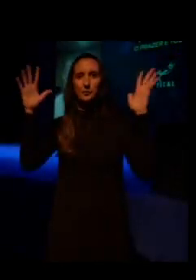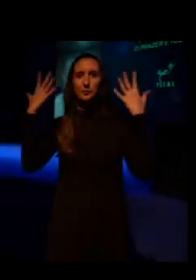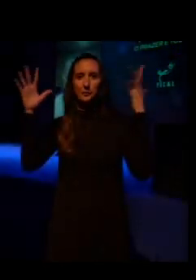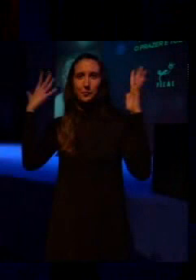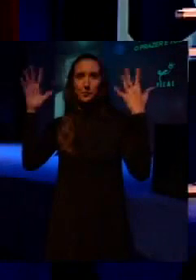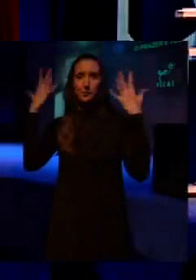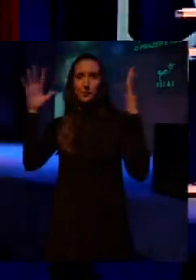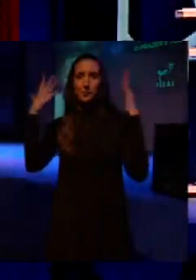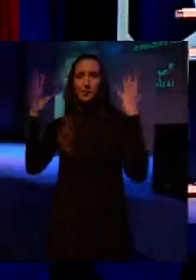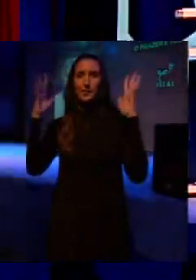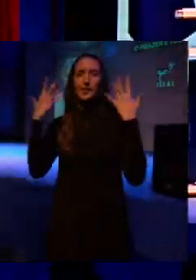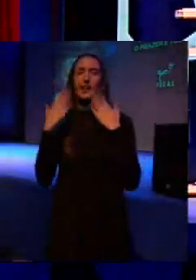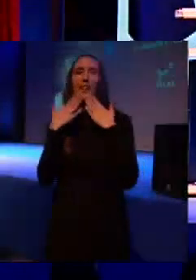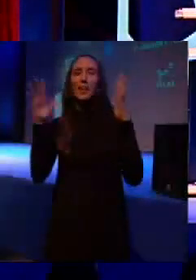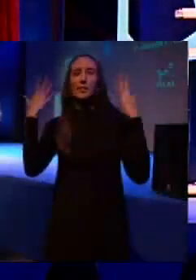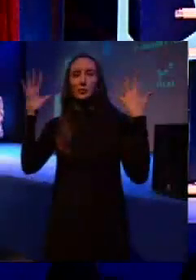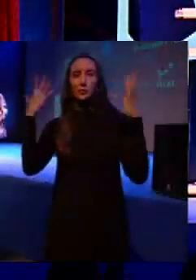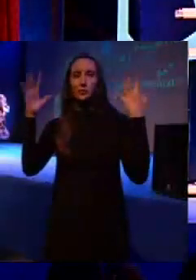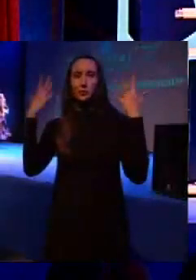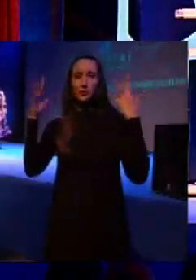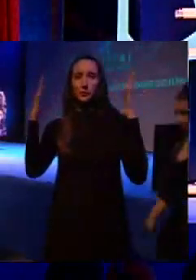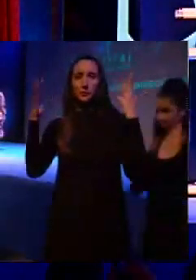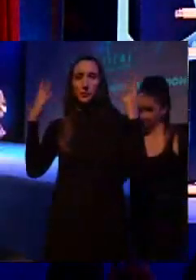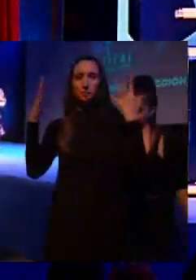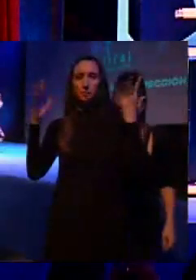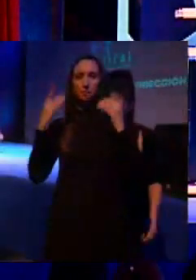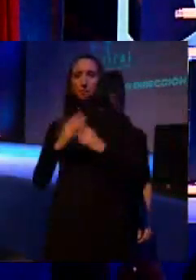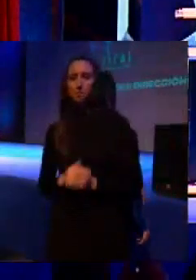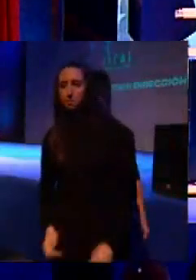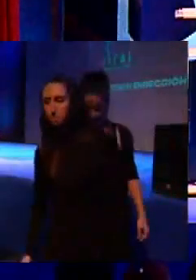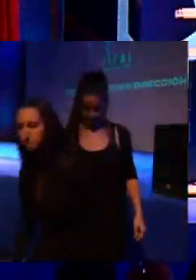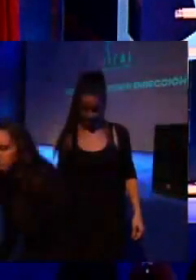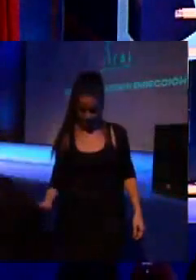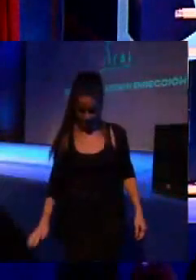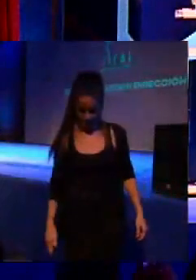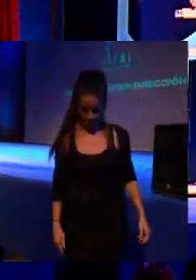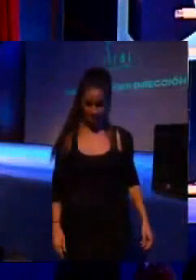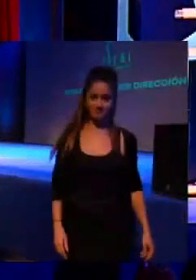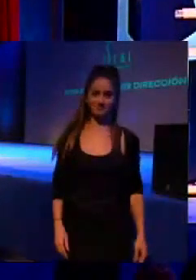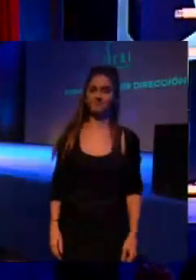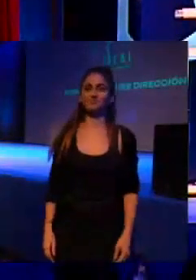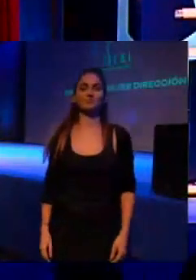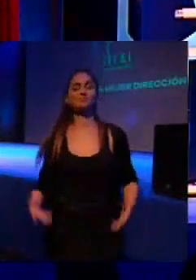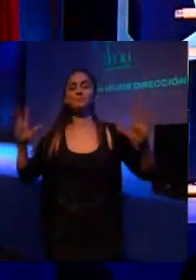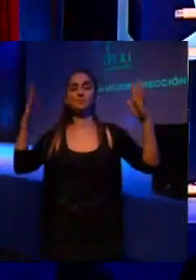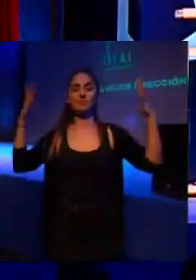Gracias. Gracias.